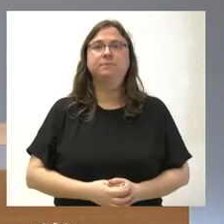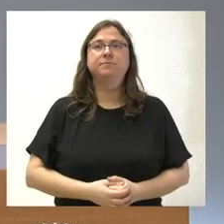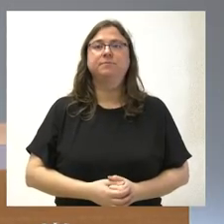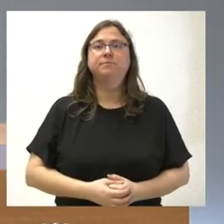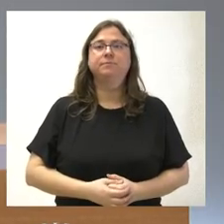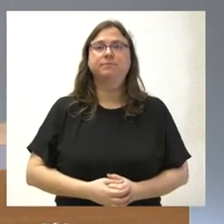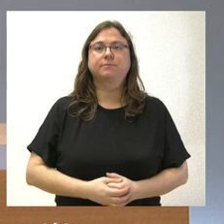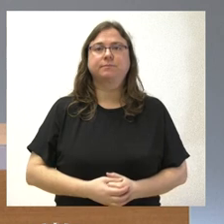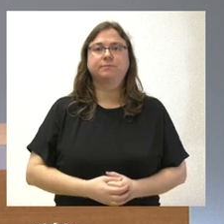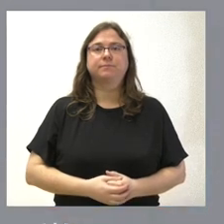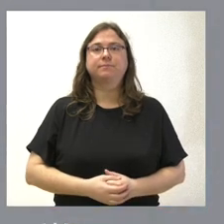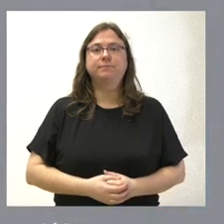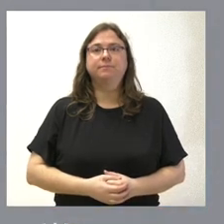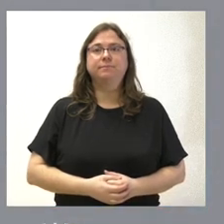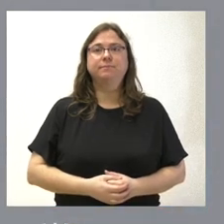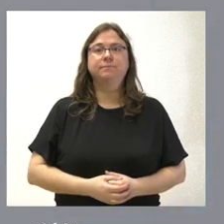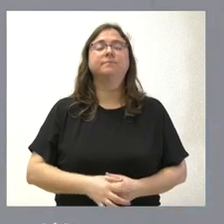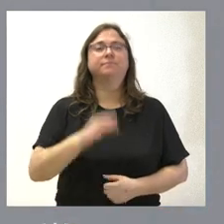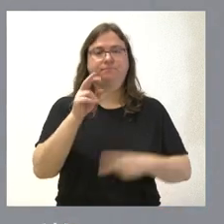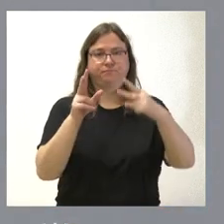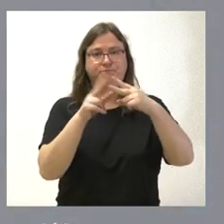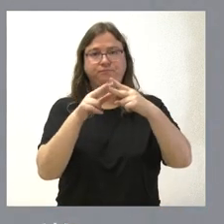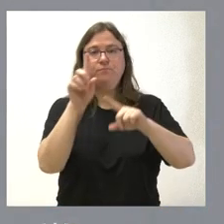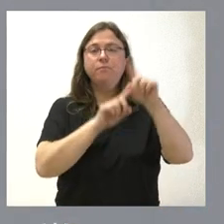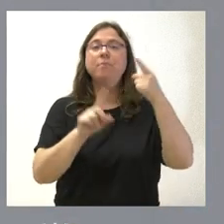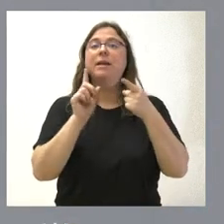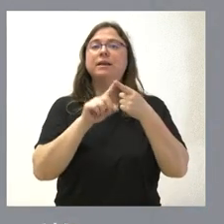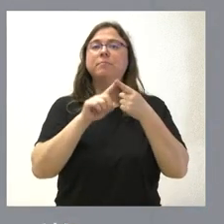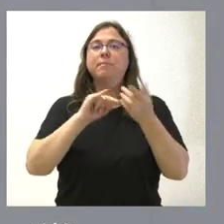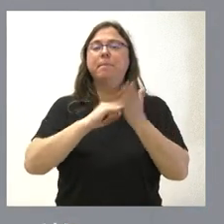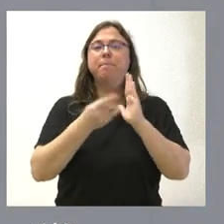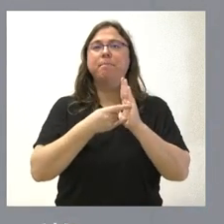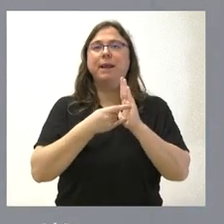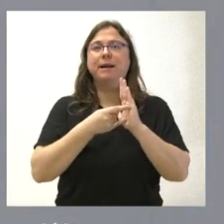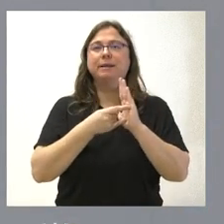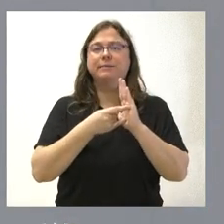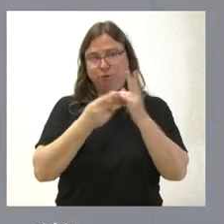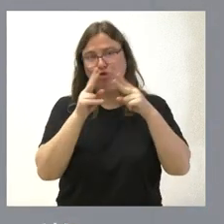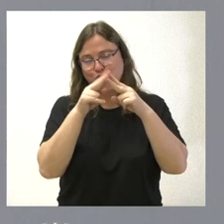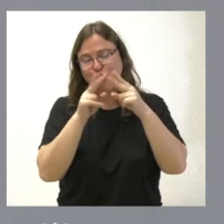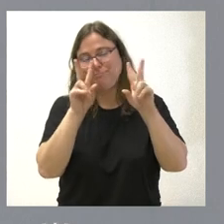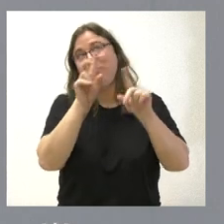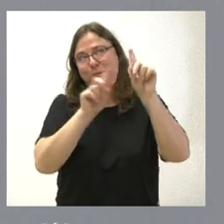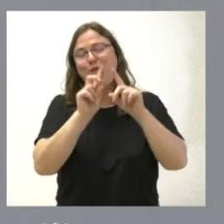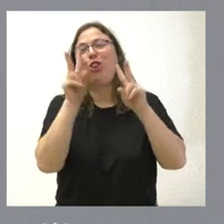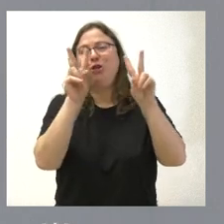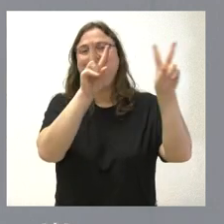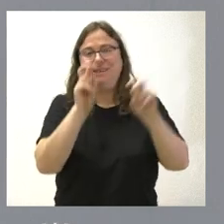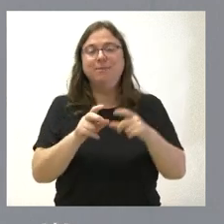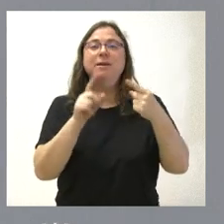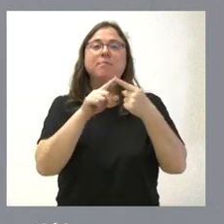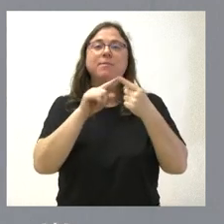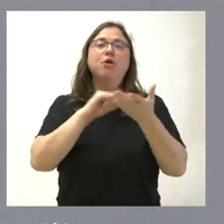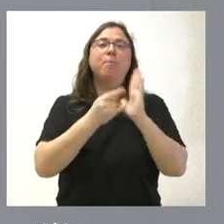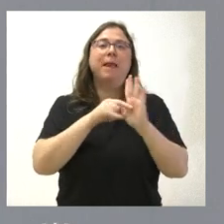gracias Pues fment plantea usted dos problemas el primero es el plan de tierra dos cuestiones Mejor dicho el plan de tierra de